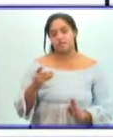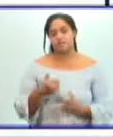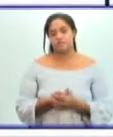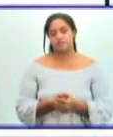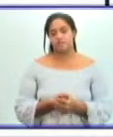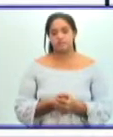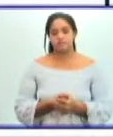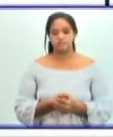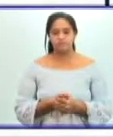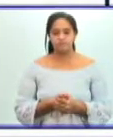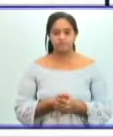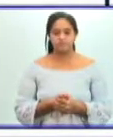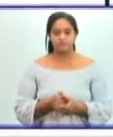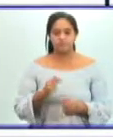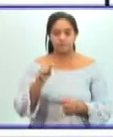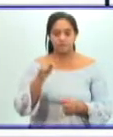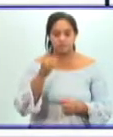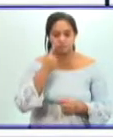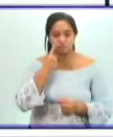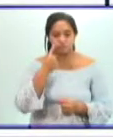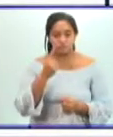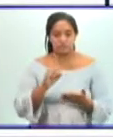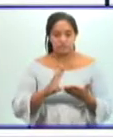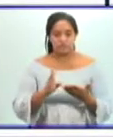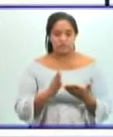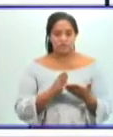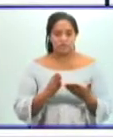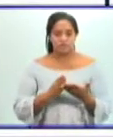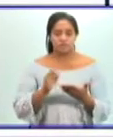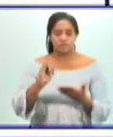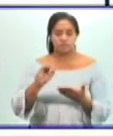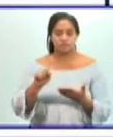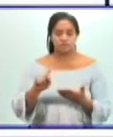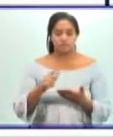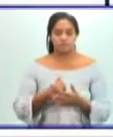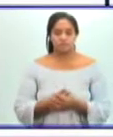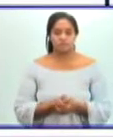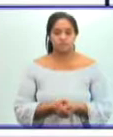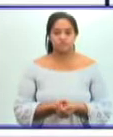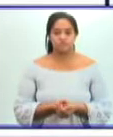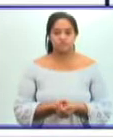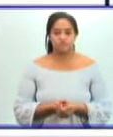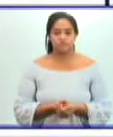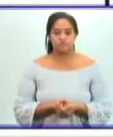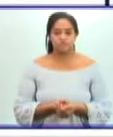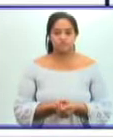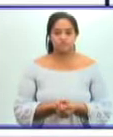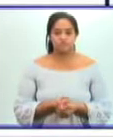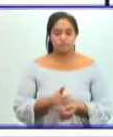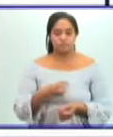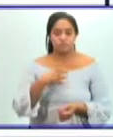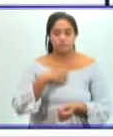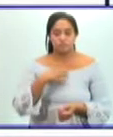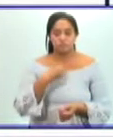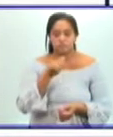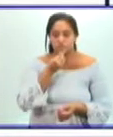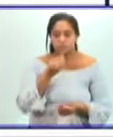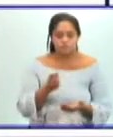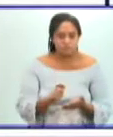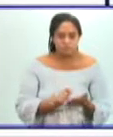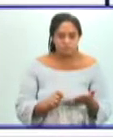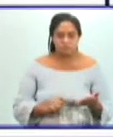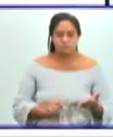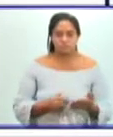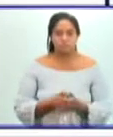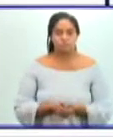CD. Esto aparece en tu libro de texto en la página 71. Por tanto, no tienes por qué copiarlo. Vamos a ver